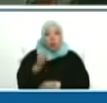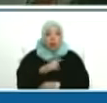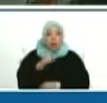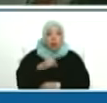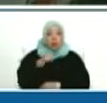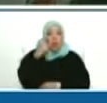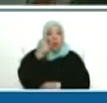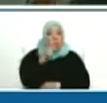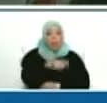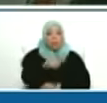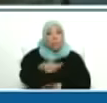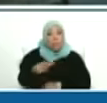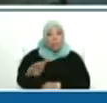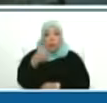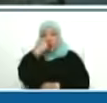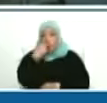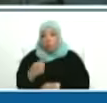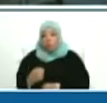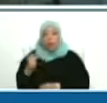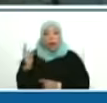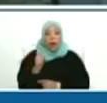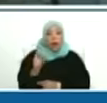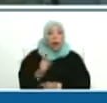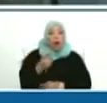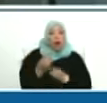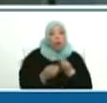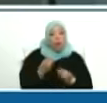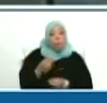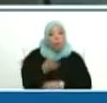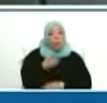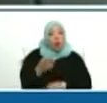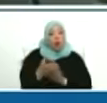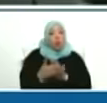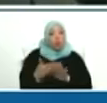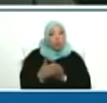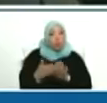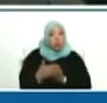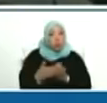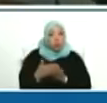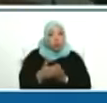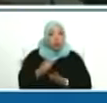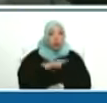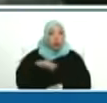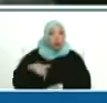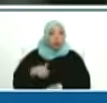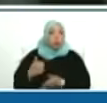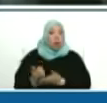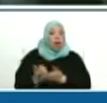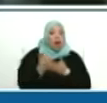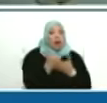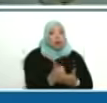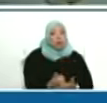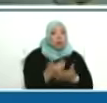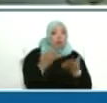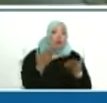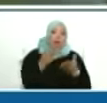necesidad, para ir con nuestra mano sanadora, bendita y